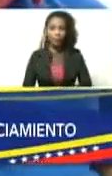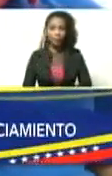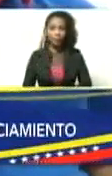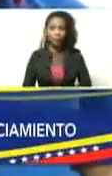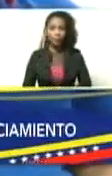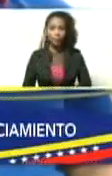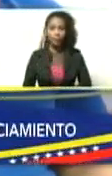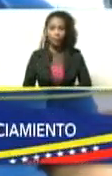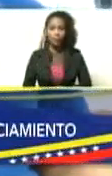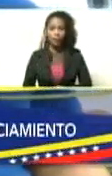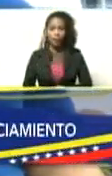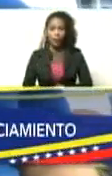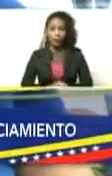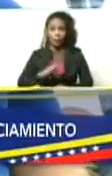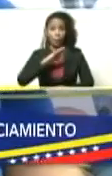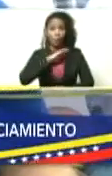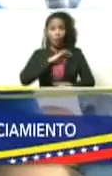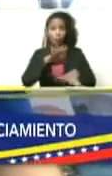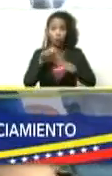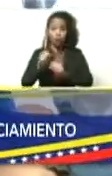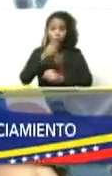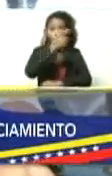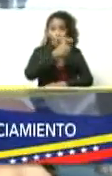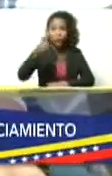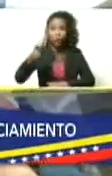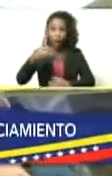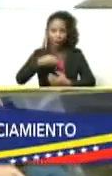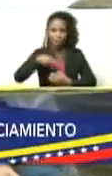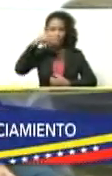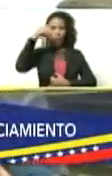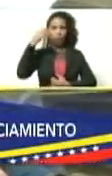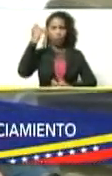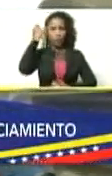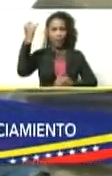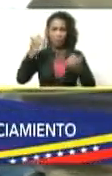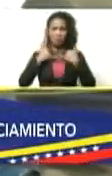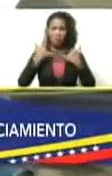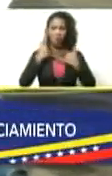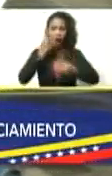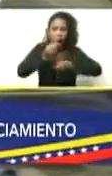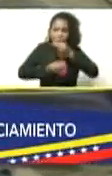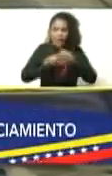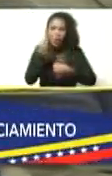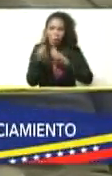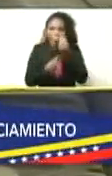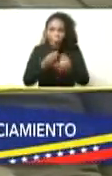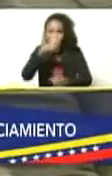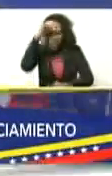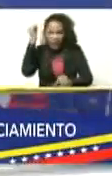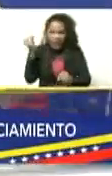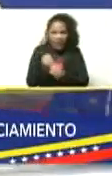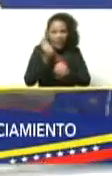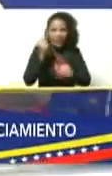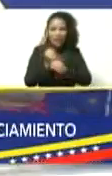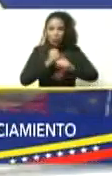se apoderó de la gente un espíritu de hacer, el espíritu del hacer.